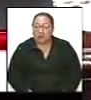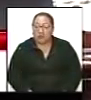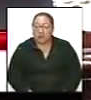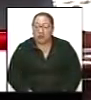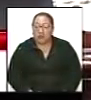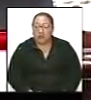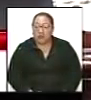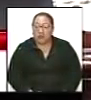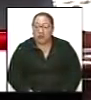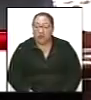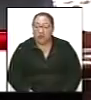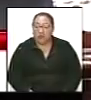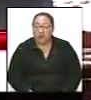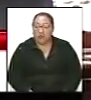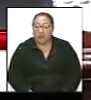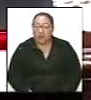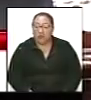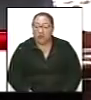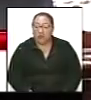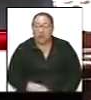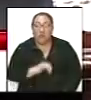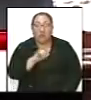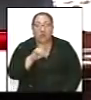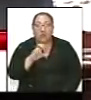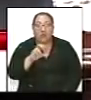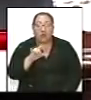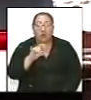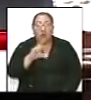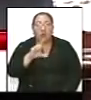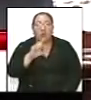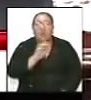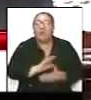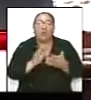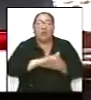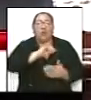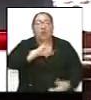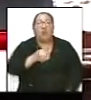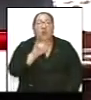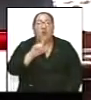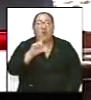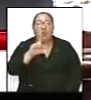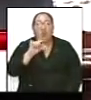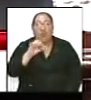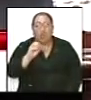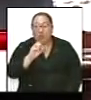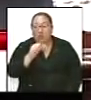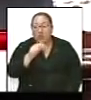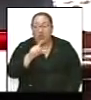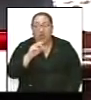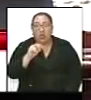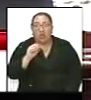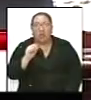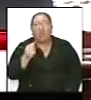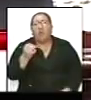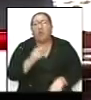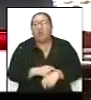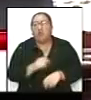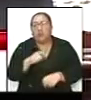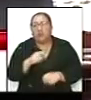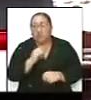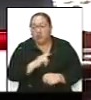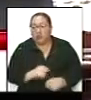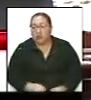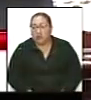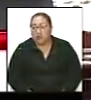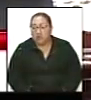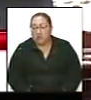Donaire Goch, el doctor Julio Salomé. Doctor, ¿cuánto tiempo necesita usted para hacer uso de la